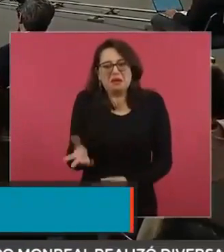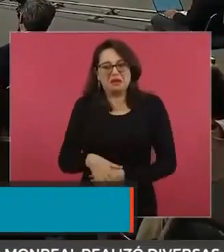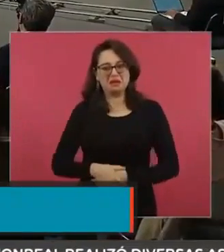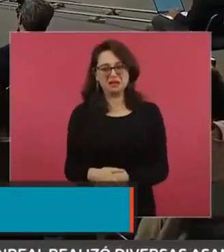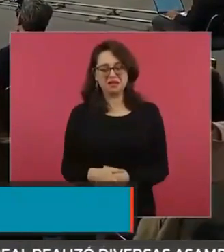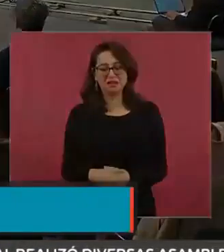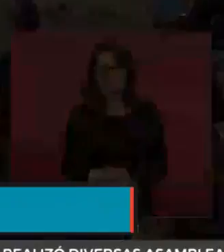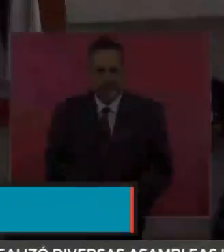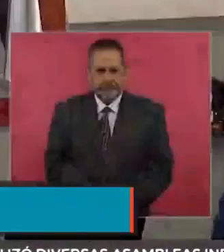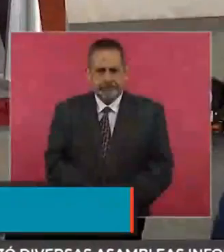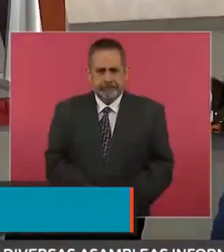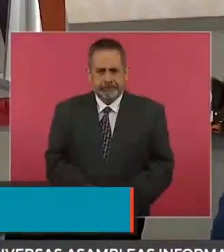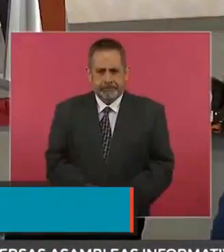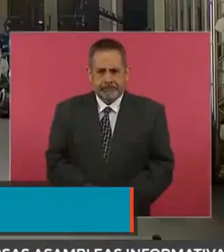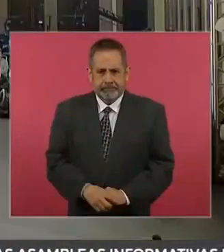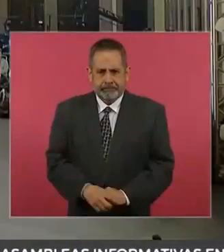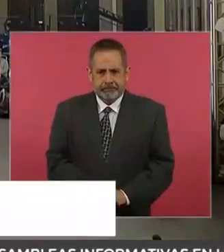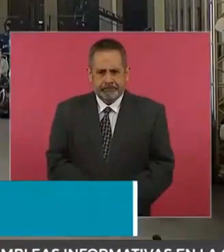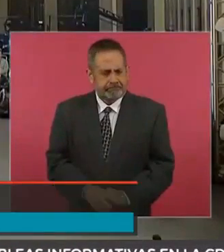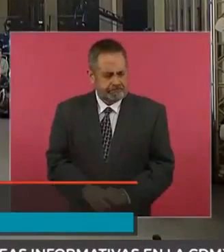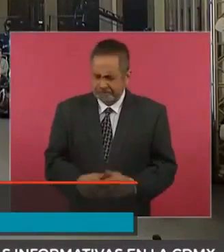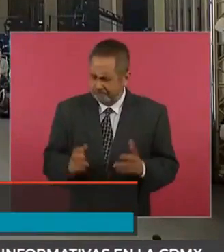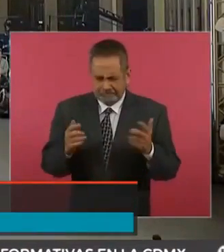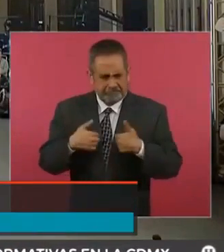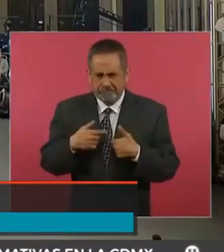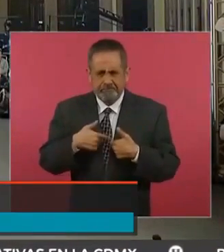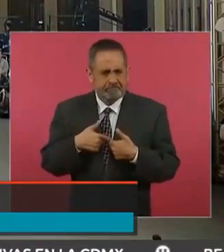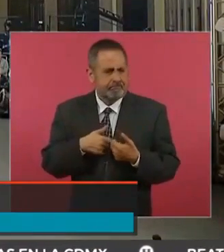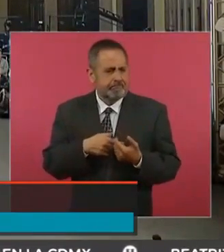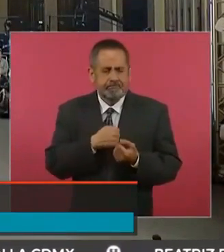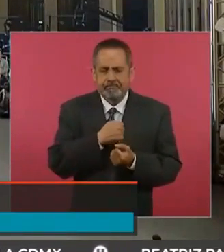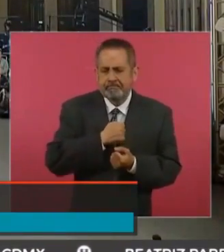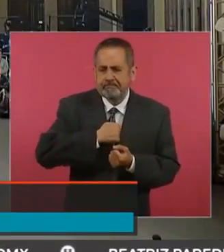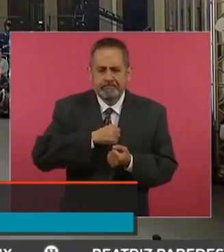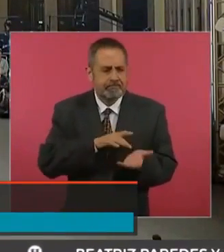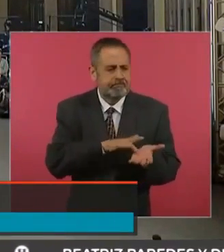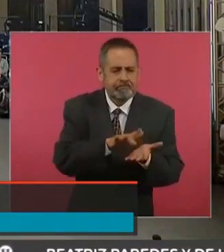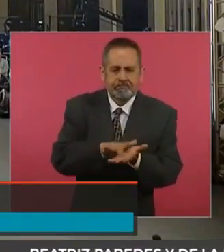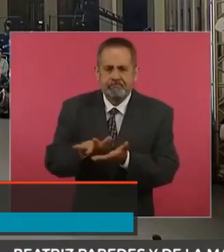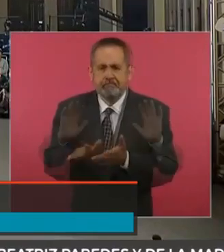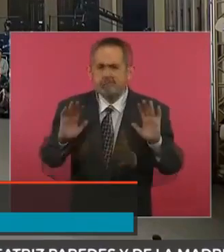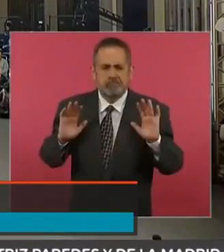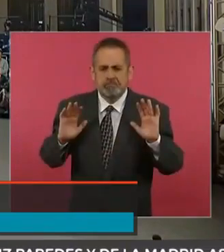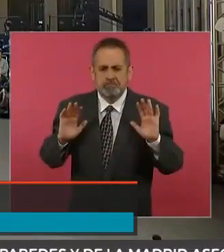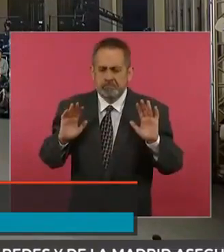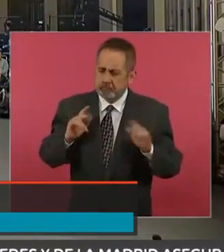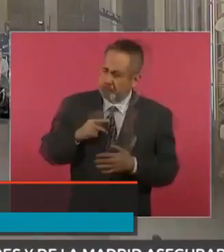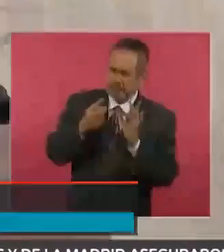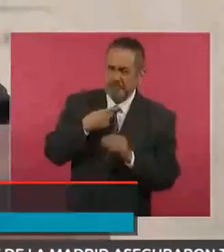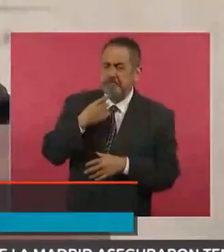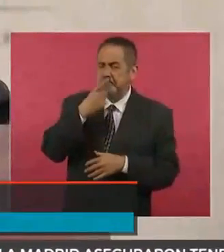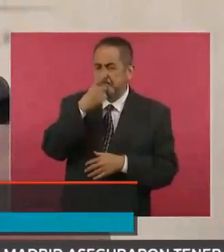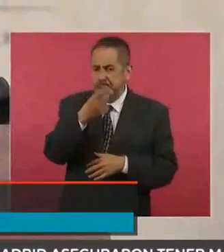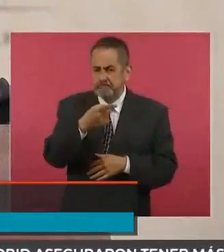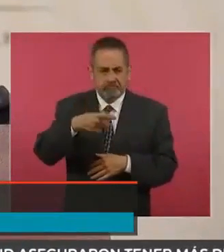vendidos no estoy este influyendo estoy hablando nada más de